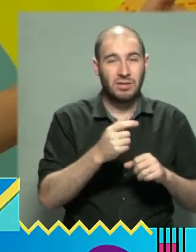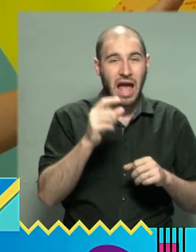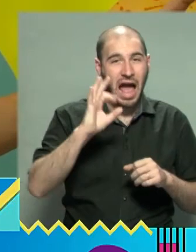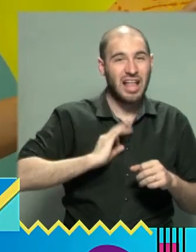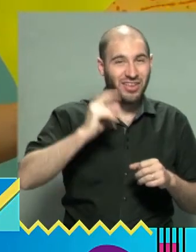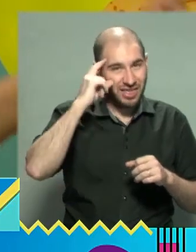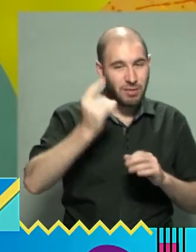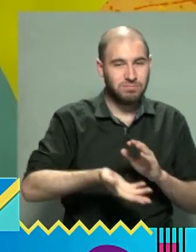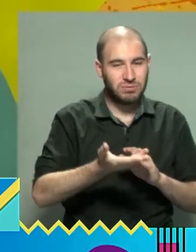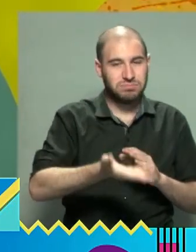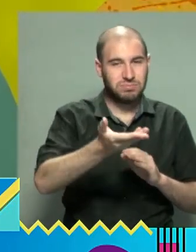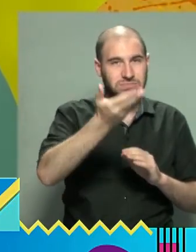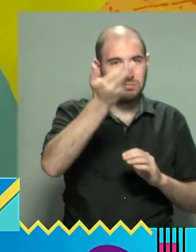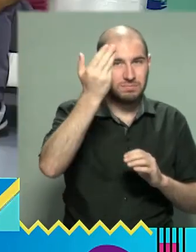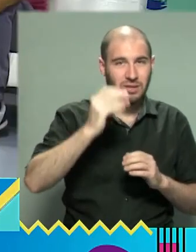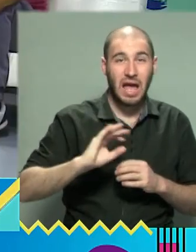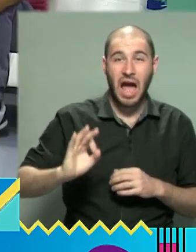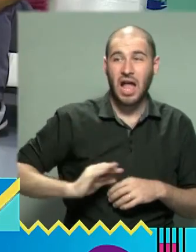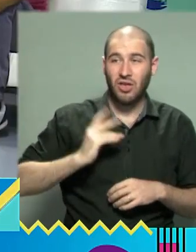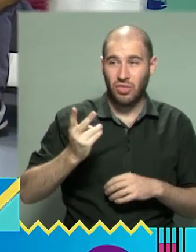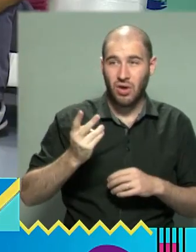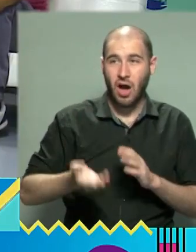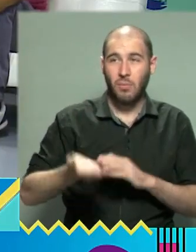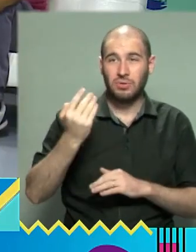10 años. Sí, pero en 2 años aumentó de